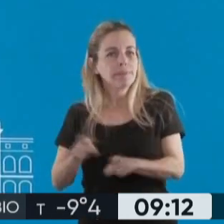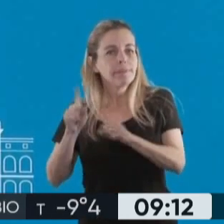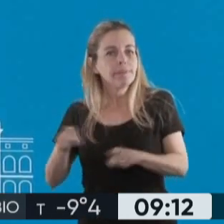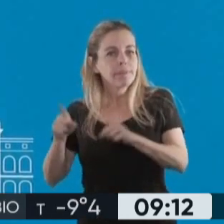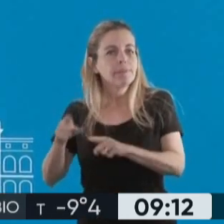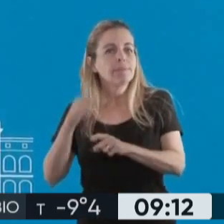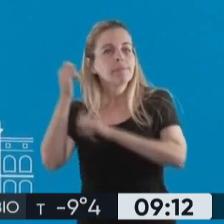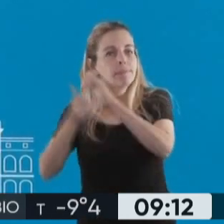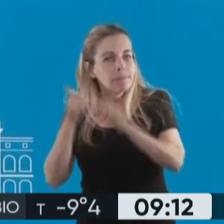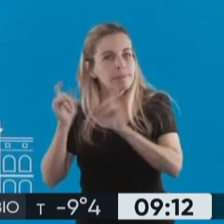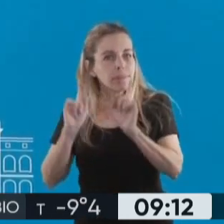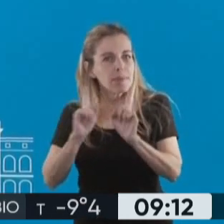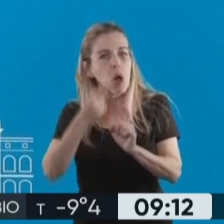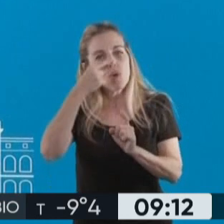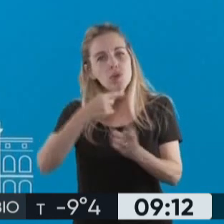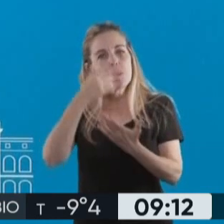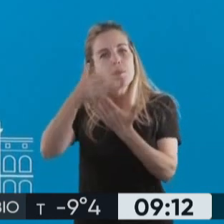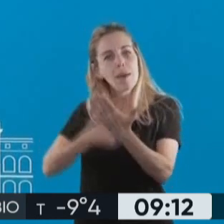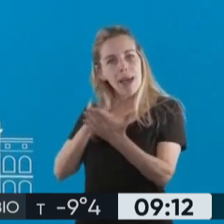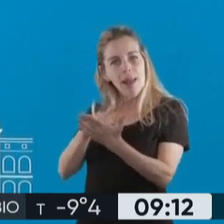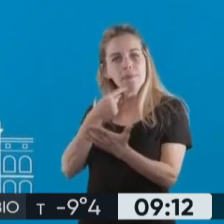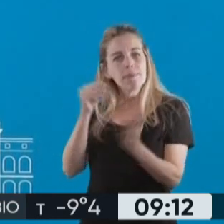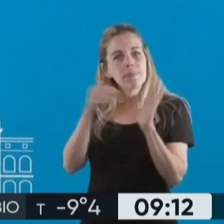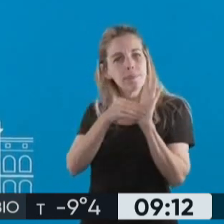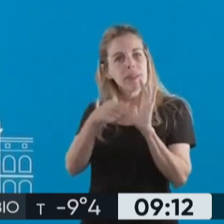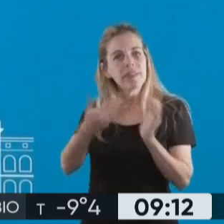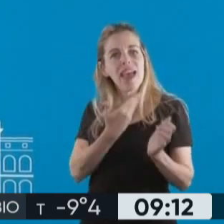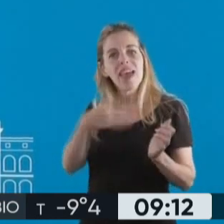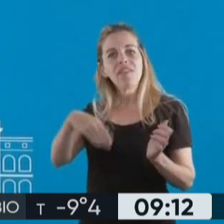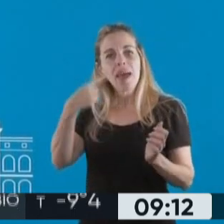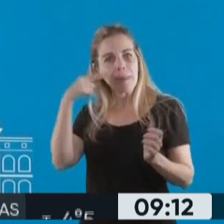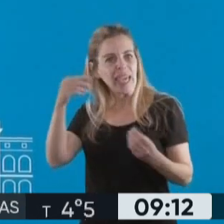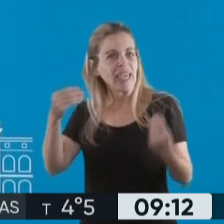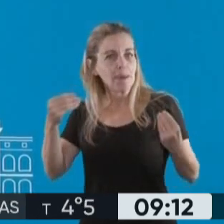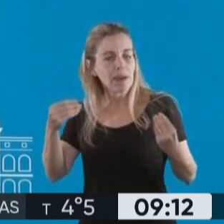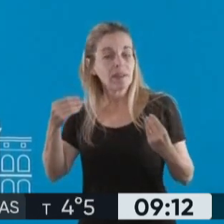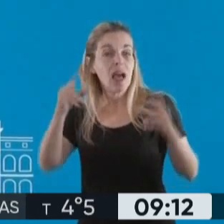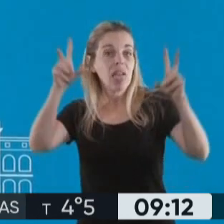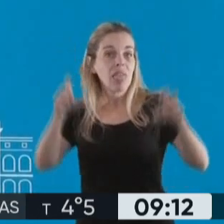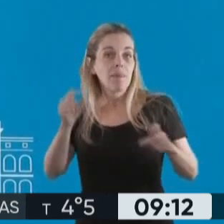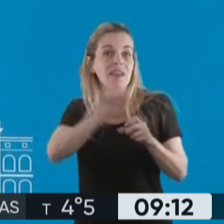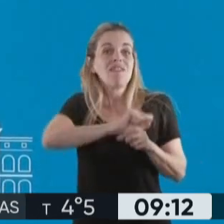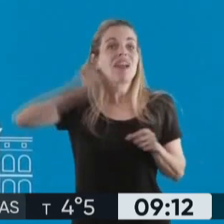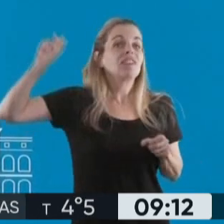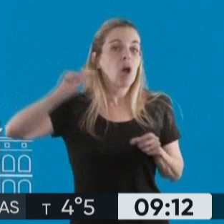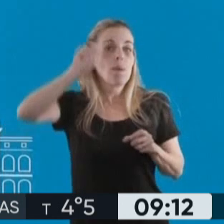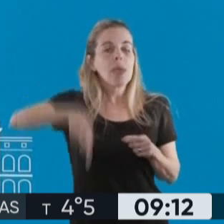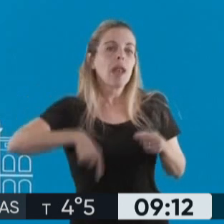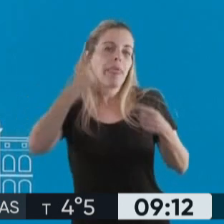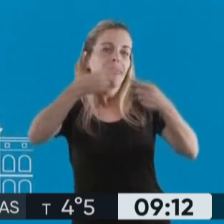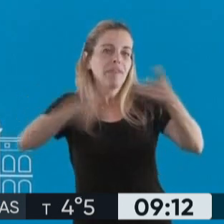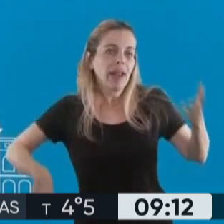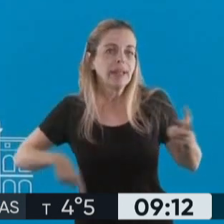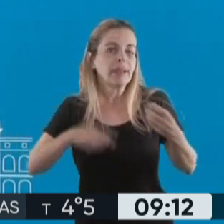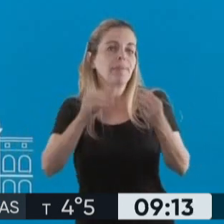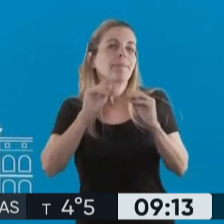en uno de sus últimos documentos, el Fondo Monetario Internacional, la inflación es multicausal, no se resuelve de una sola manera y